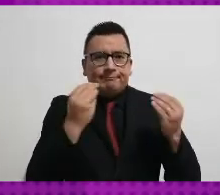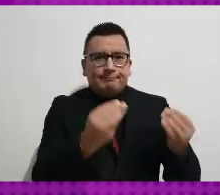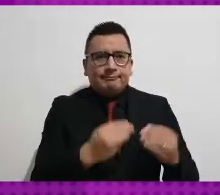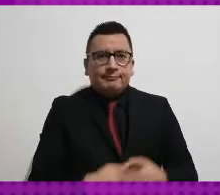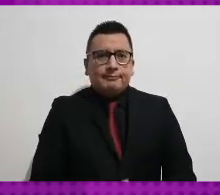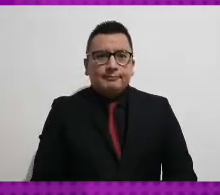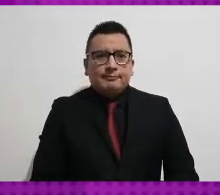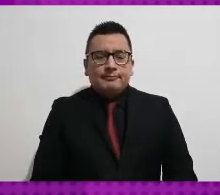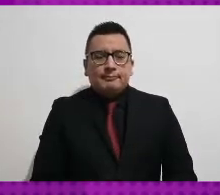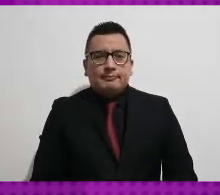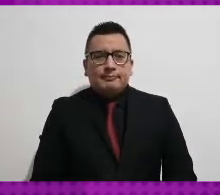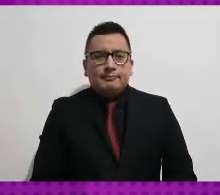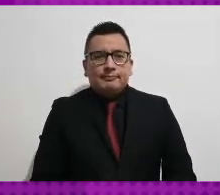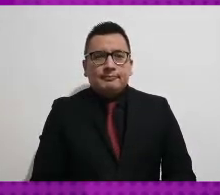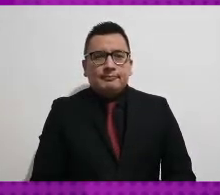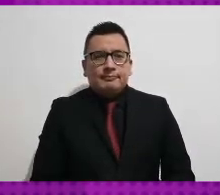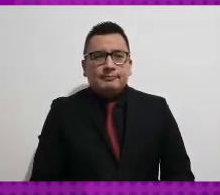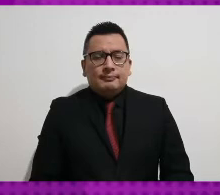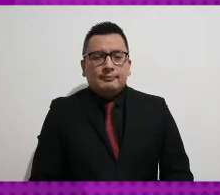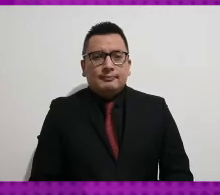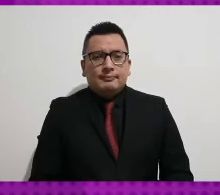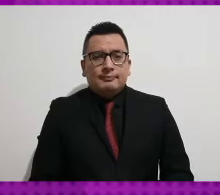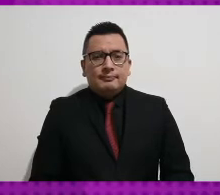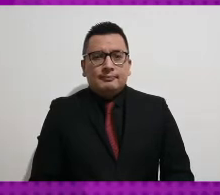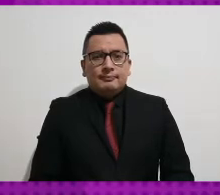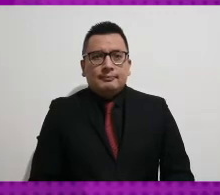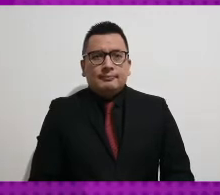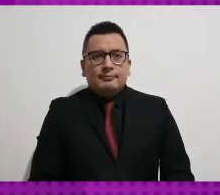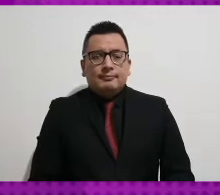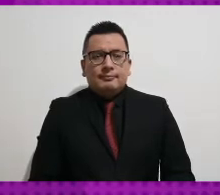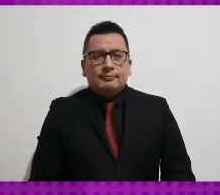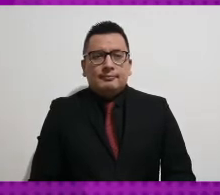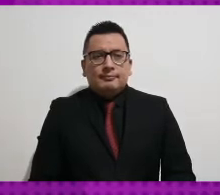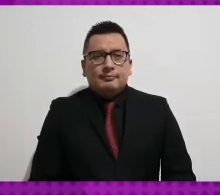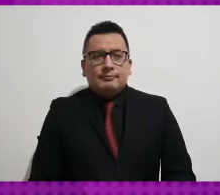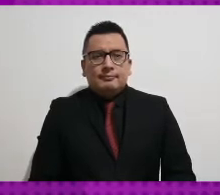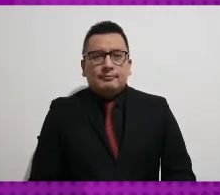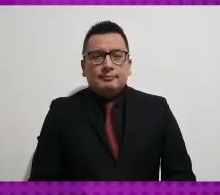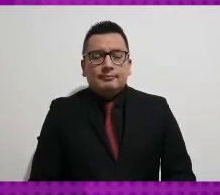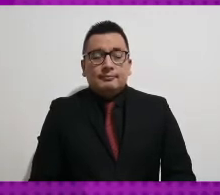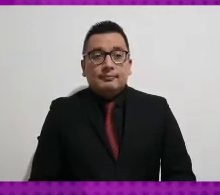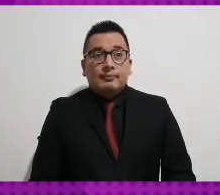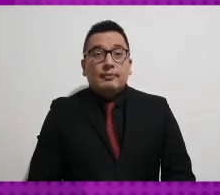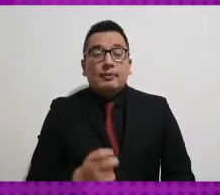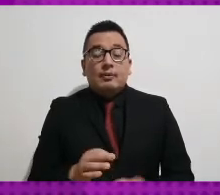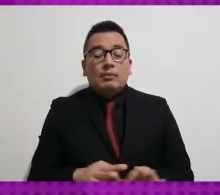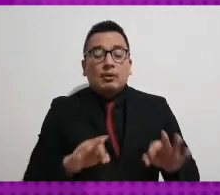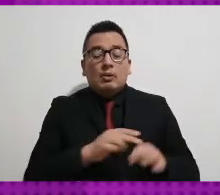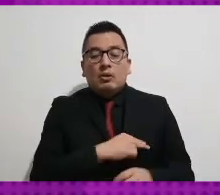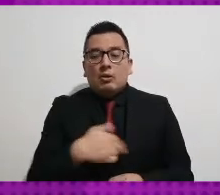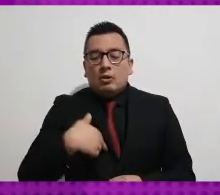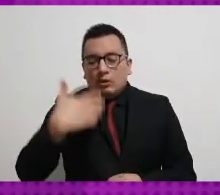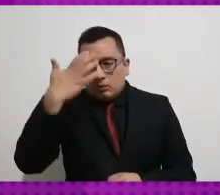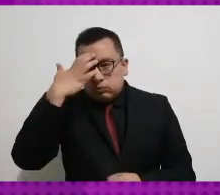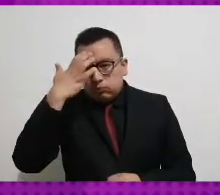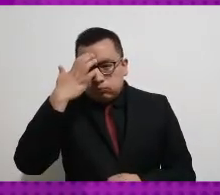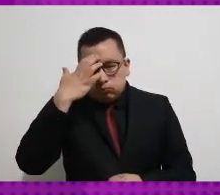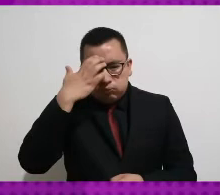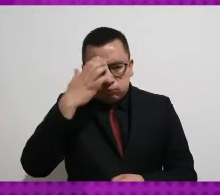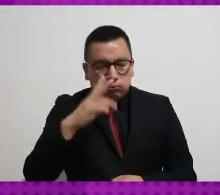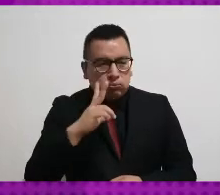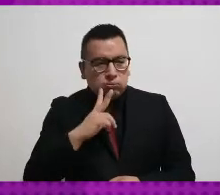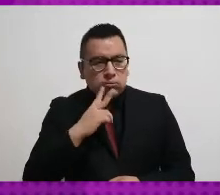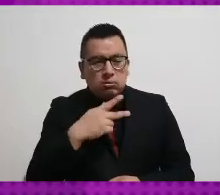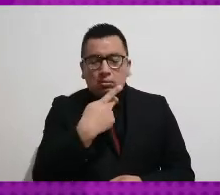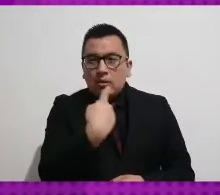misma. El auditor debe conocer en general la operación propia misma del ente auditado, debe